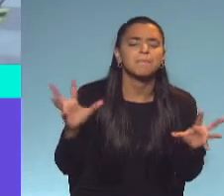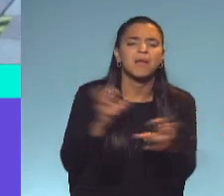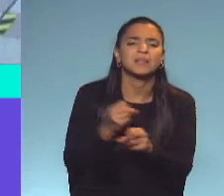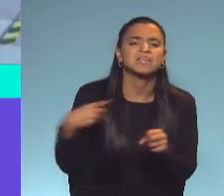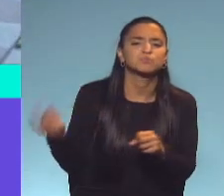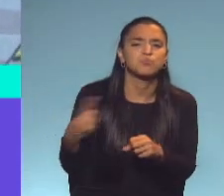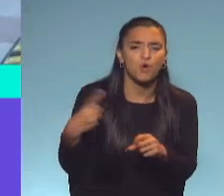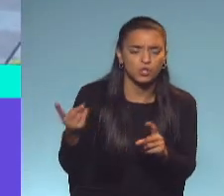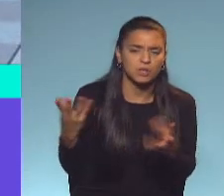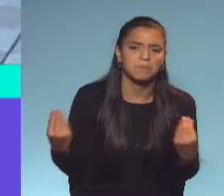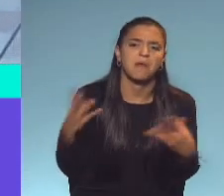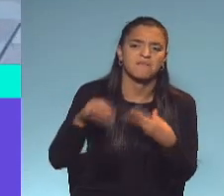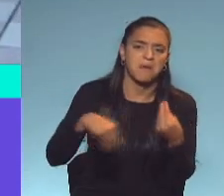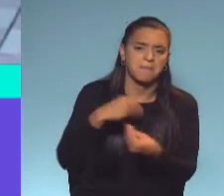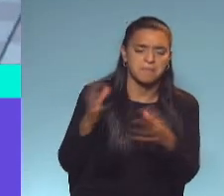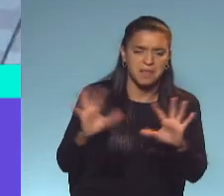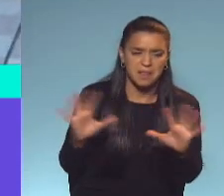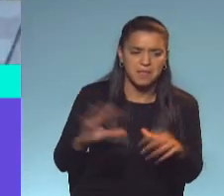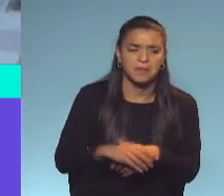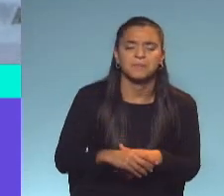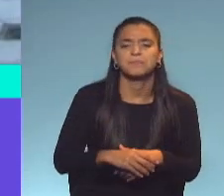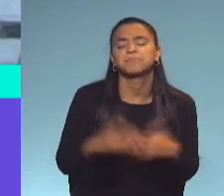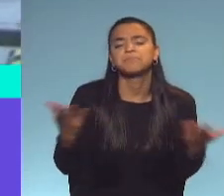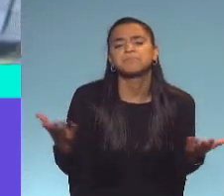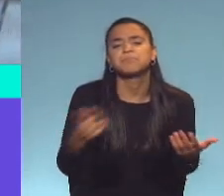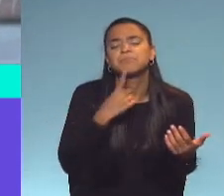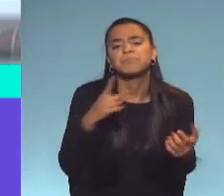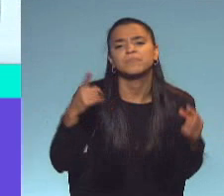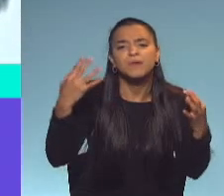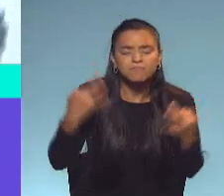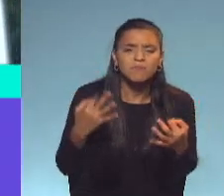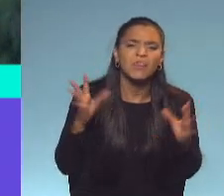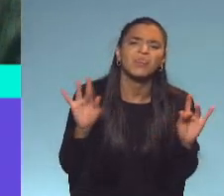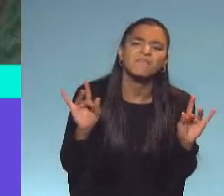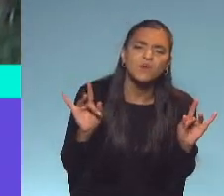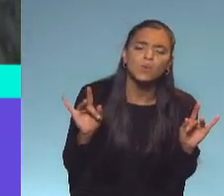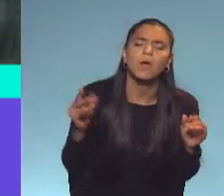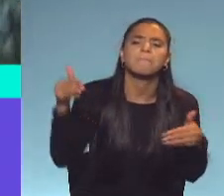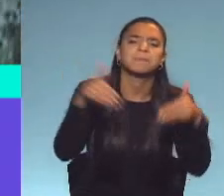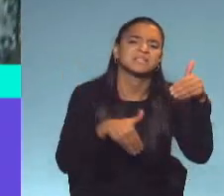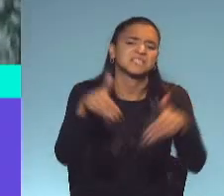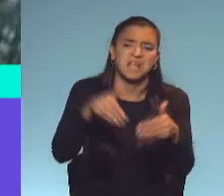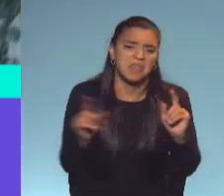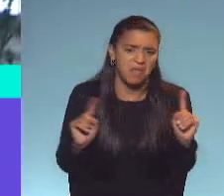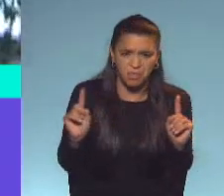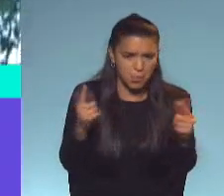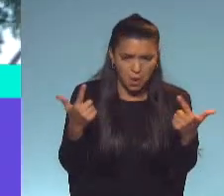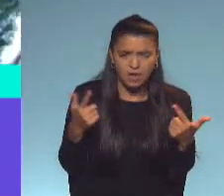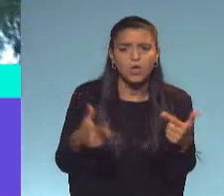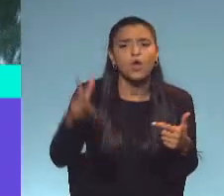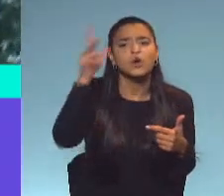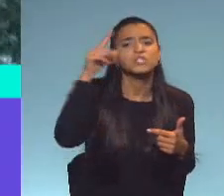transporte para las familias, ni digamos que estamos teniendo dificultades con la presencialidad. De hecho, tenemos